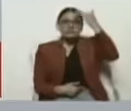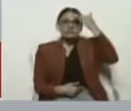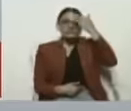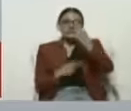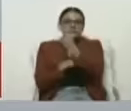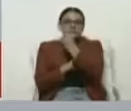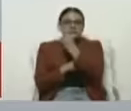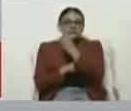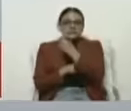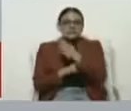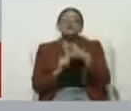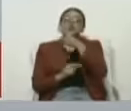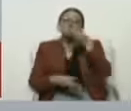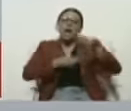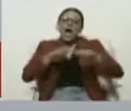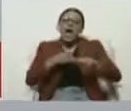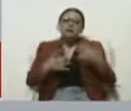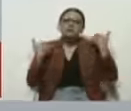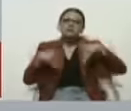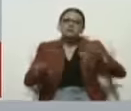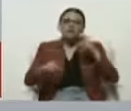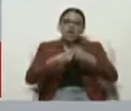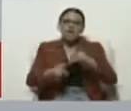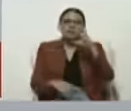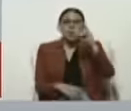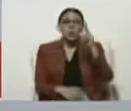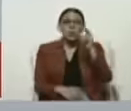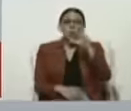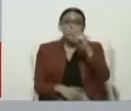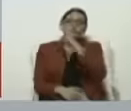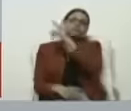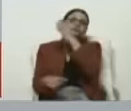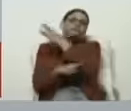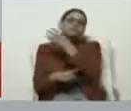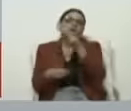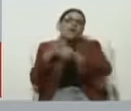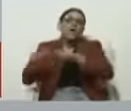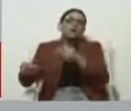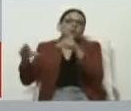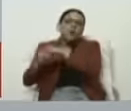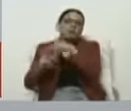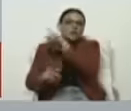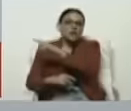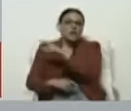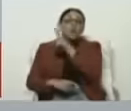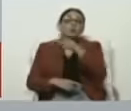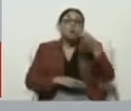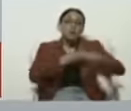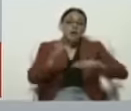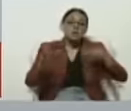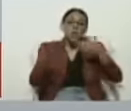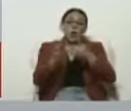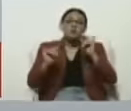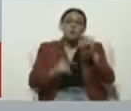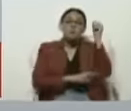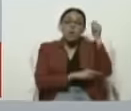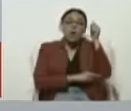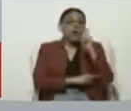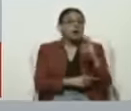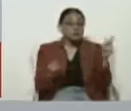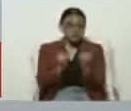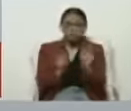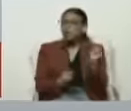lo que instrumentaron de inmediato. No solamente para amedrentar al alcalde Abreu, no. Es porque esa